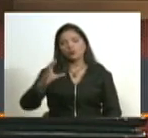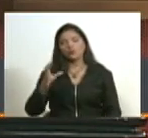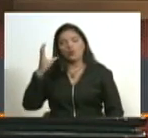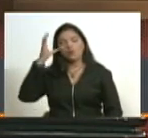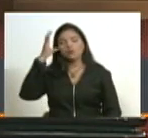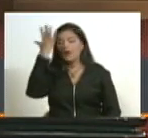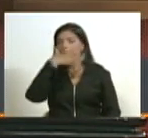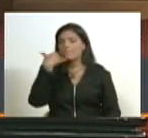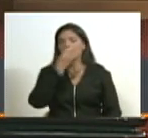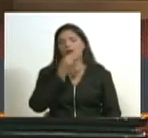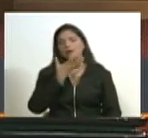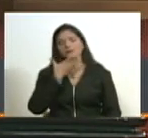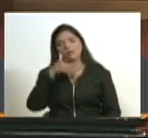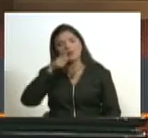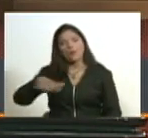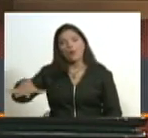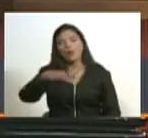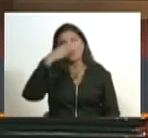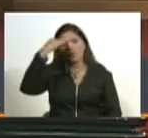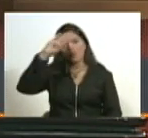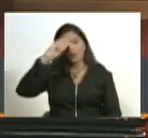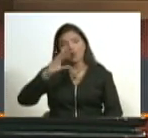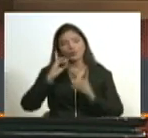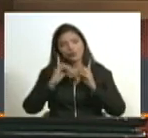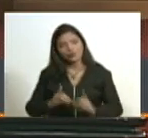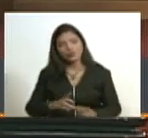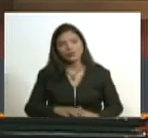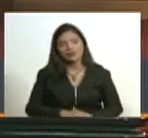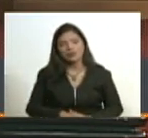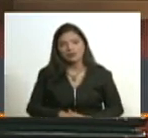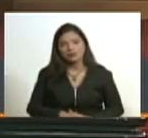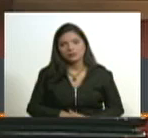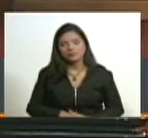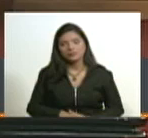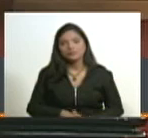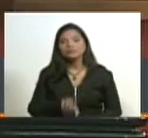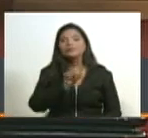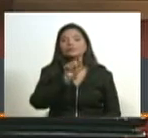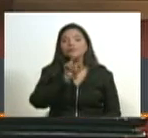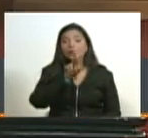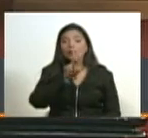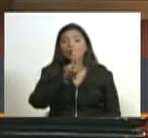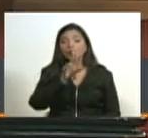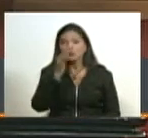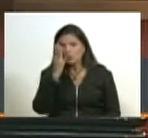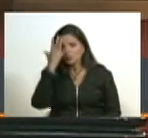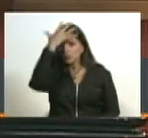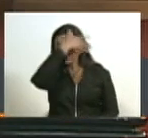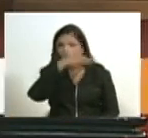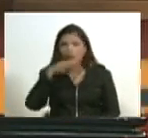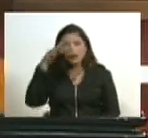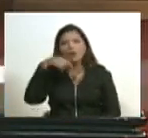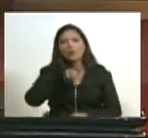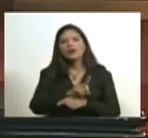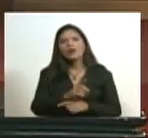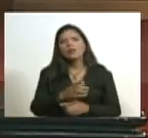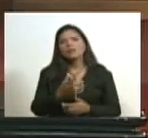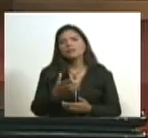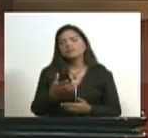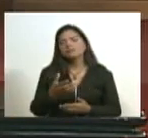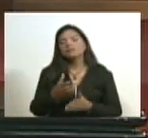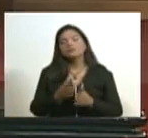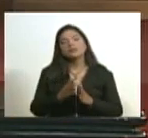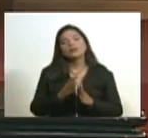la belleza del pueblo cubano, con su dignidad. Trump lo que hizo fue un favor con